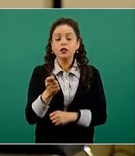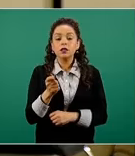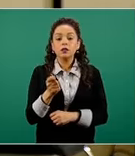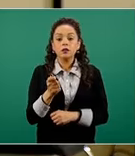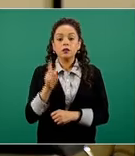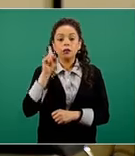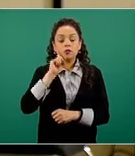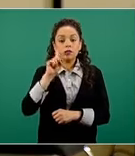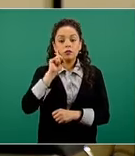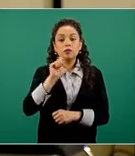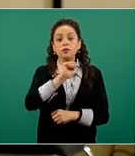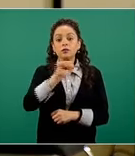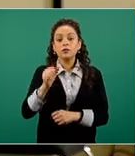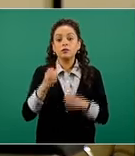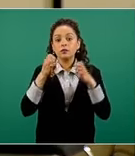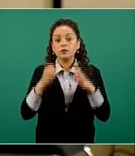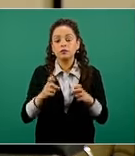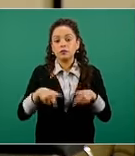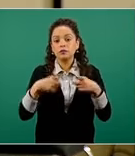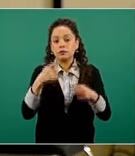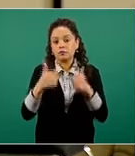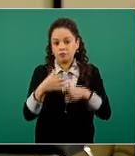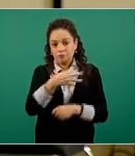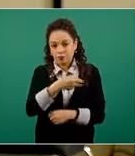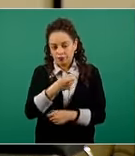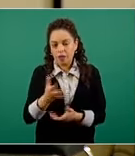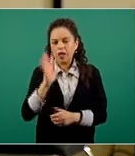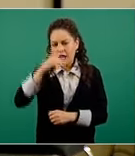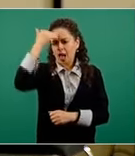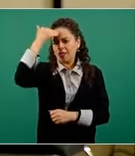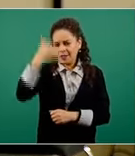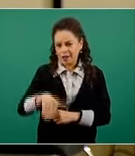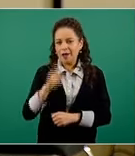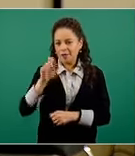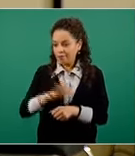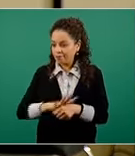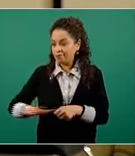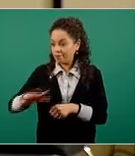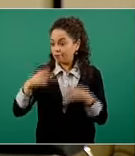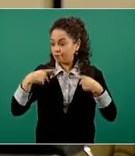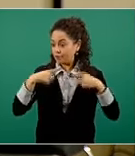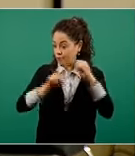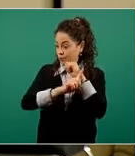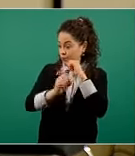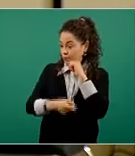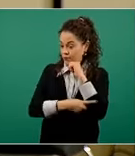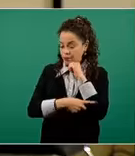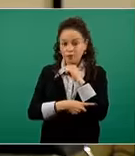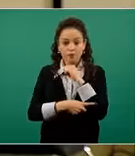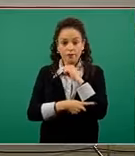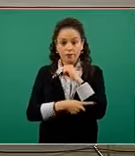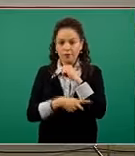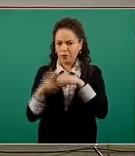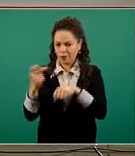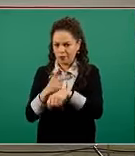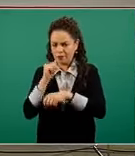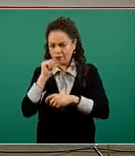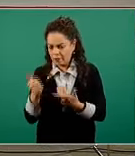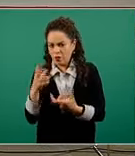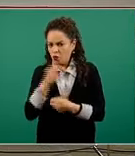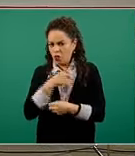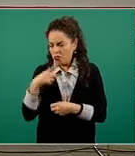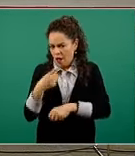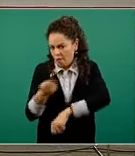de la vacuna porque no se han hecho pruebas en población embarazada. Entonces, pero ¿qué hay de las personas lactantes? ¿Siguen la misma regla? Las mujeres lactantes no hay